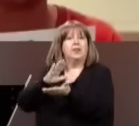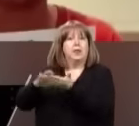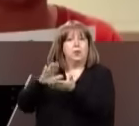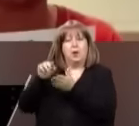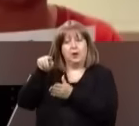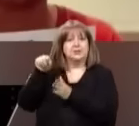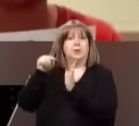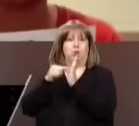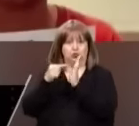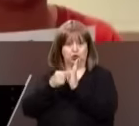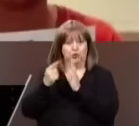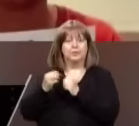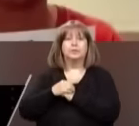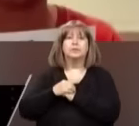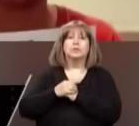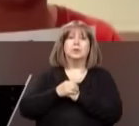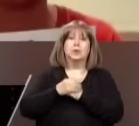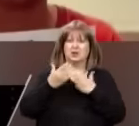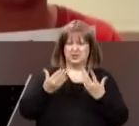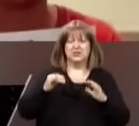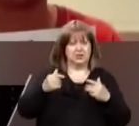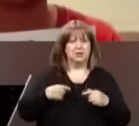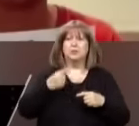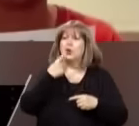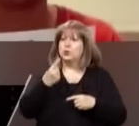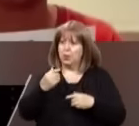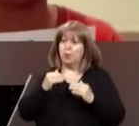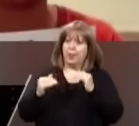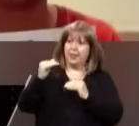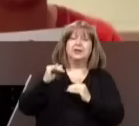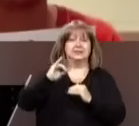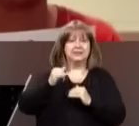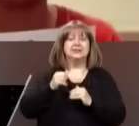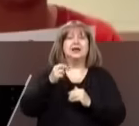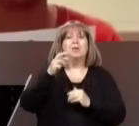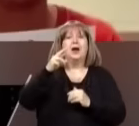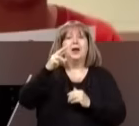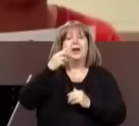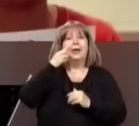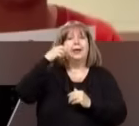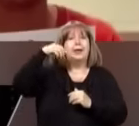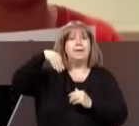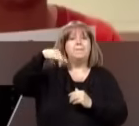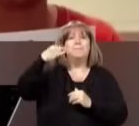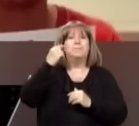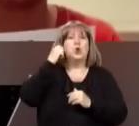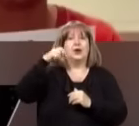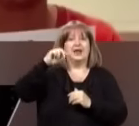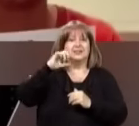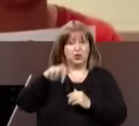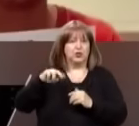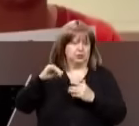haber una apelación a un tribunal superior? Hay el recurso, exactamente, se llama recurso de impugnación. Bueno, analizaremos